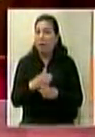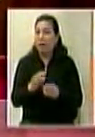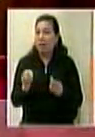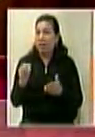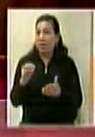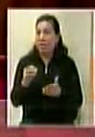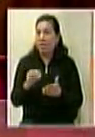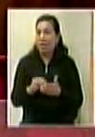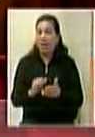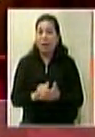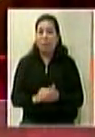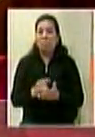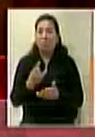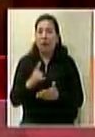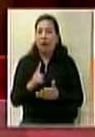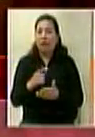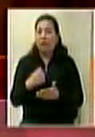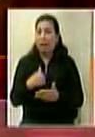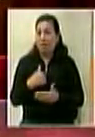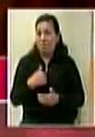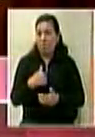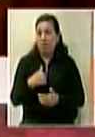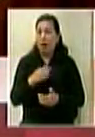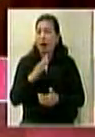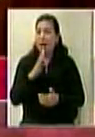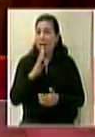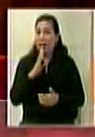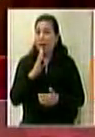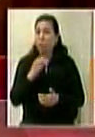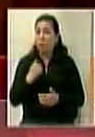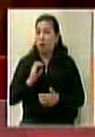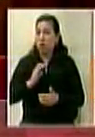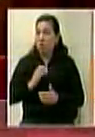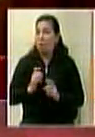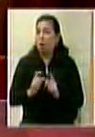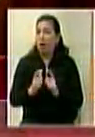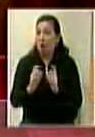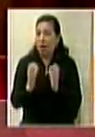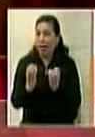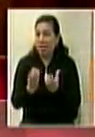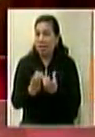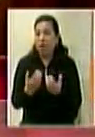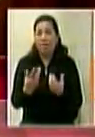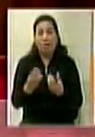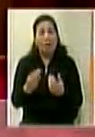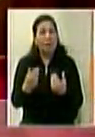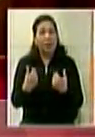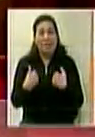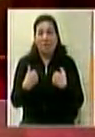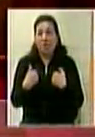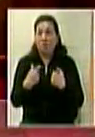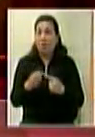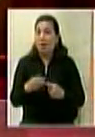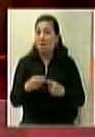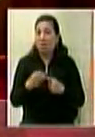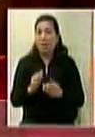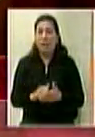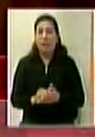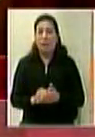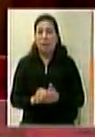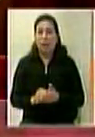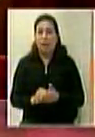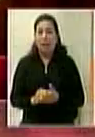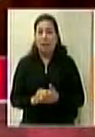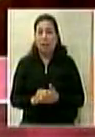funcionarios, para quien le habla, ya que somos congresistas, no tenemos la especialidad de